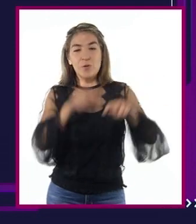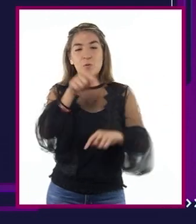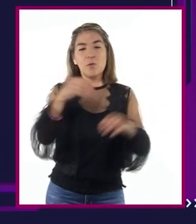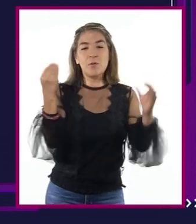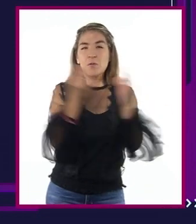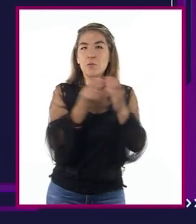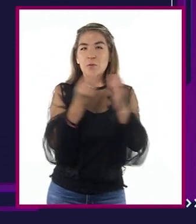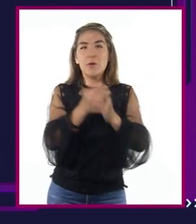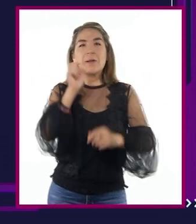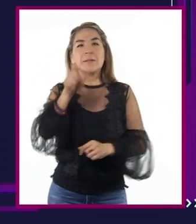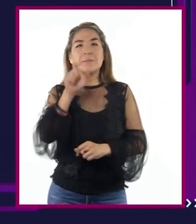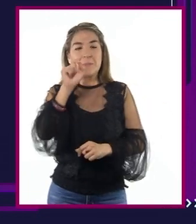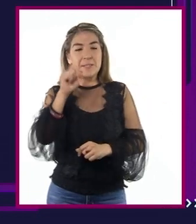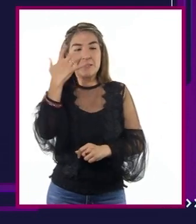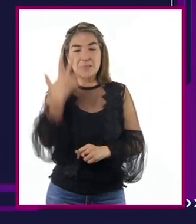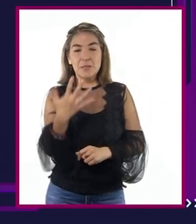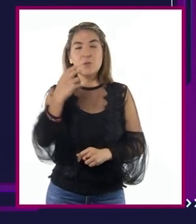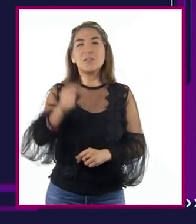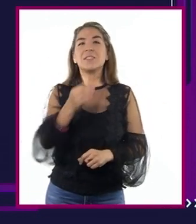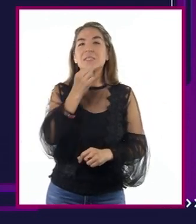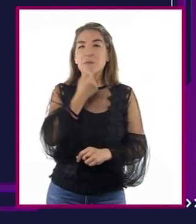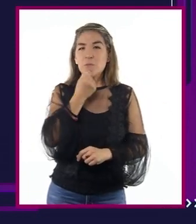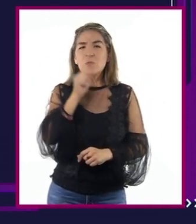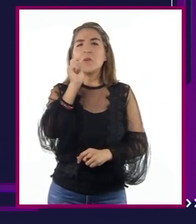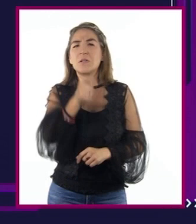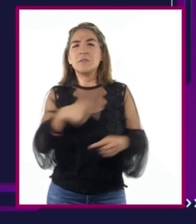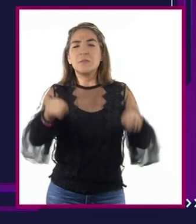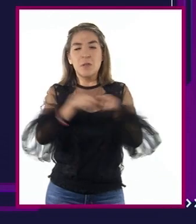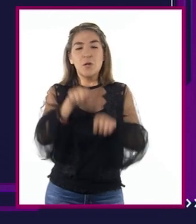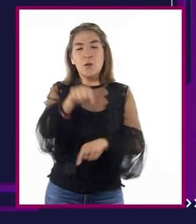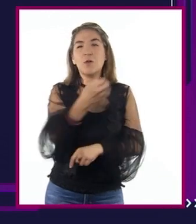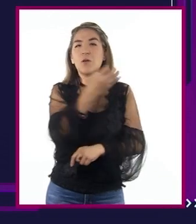marcado con 25 segundos corresponde con